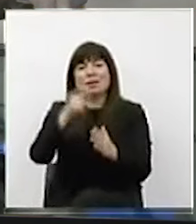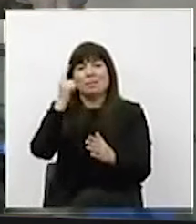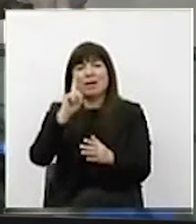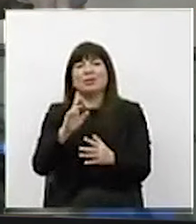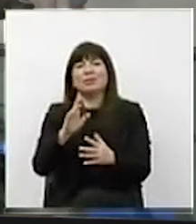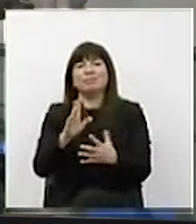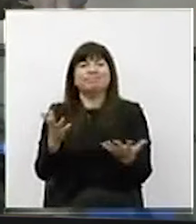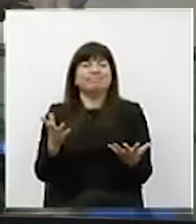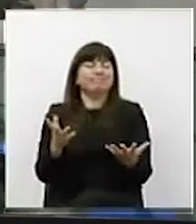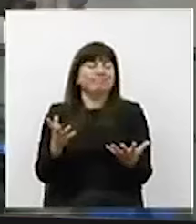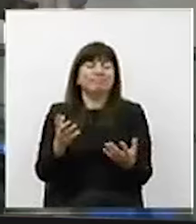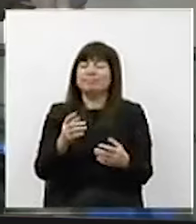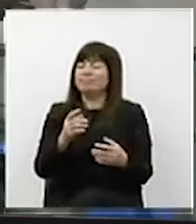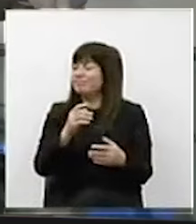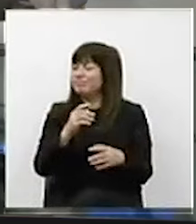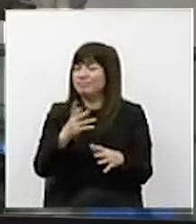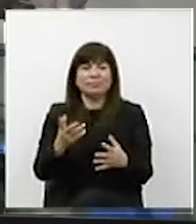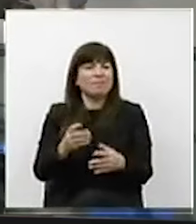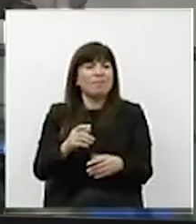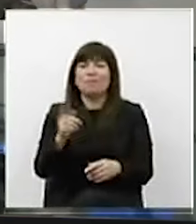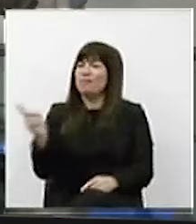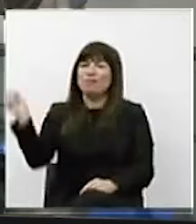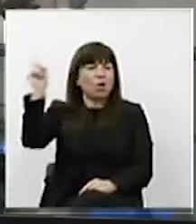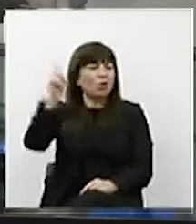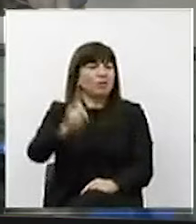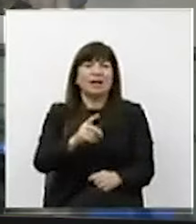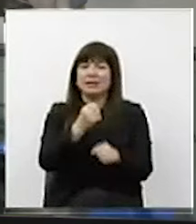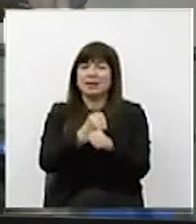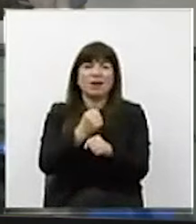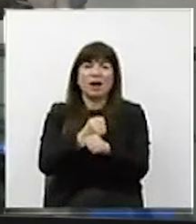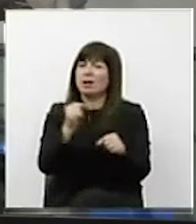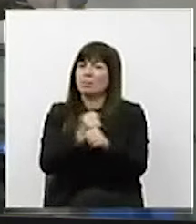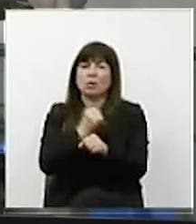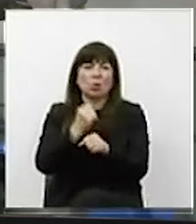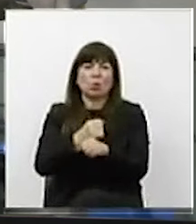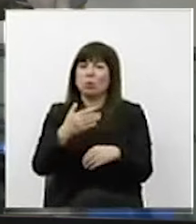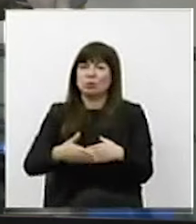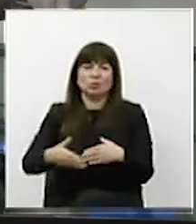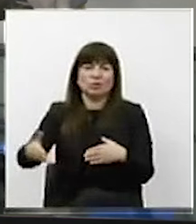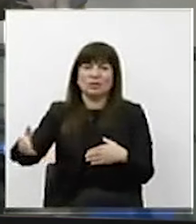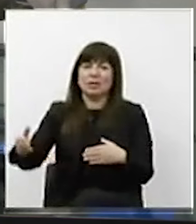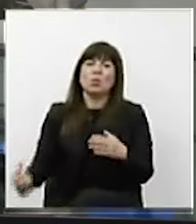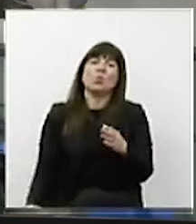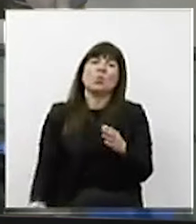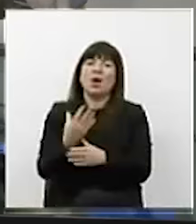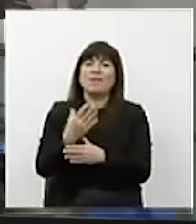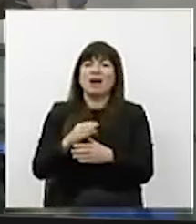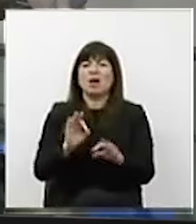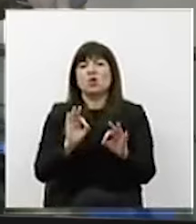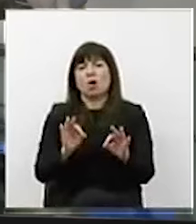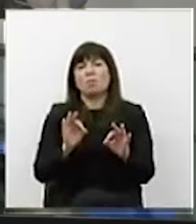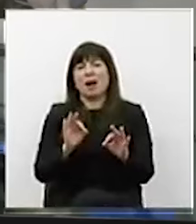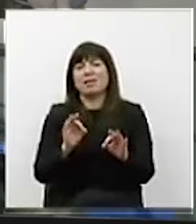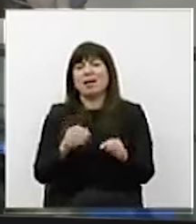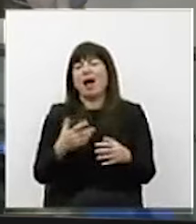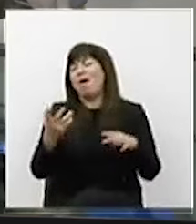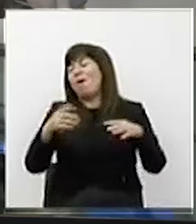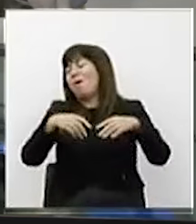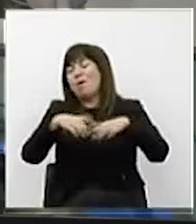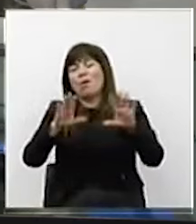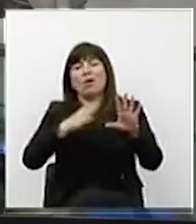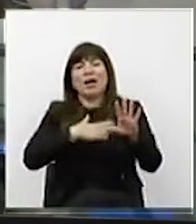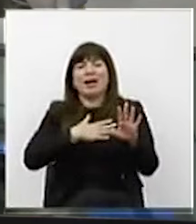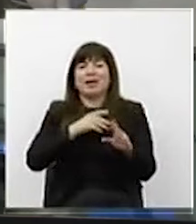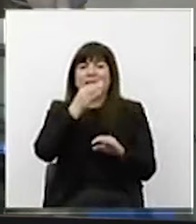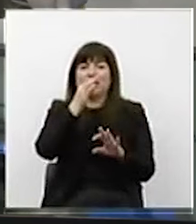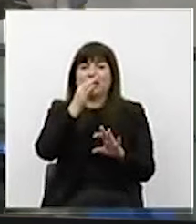tarde o temprano, tenemos que volver a trabajar y a producir. Va a ser con una nueva normalidad o el apellido político que quieran